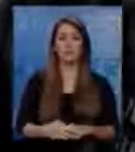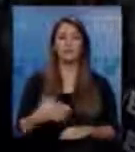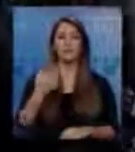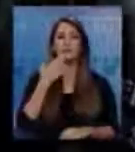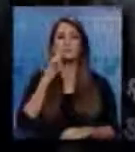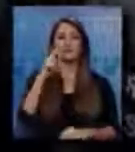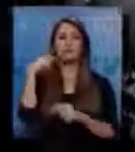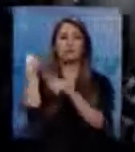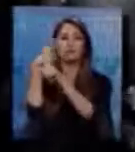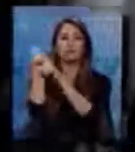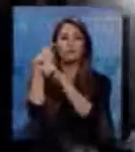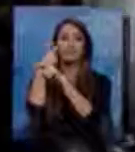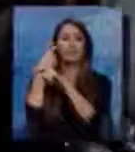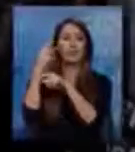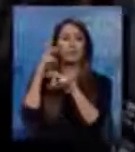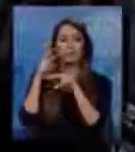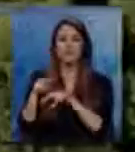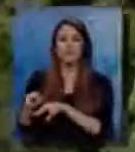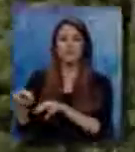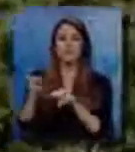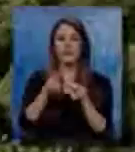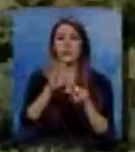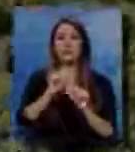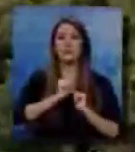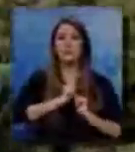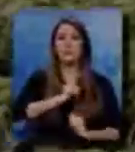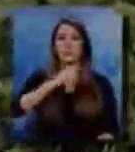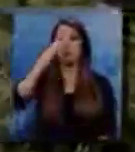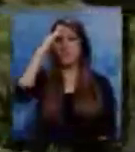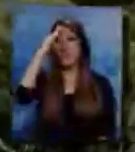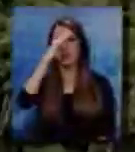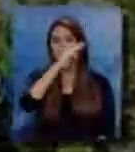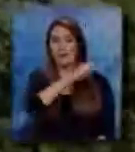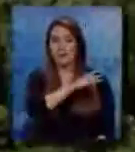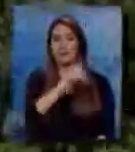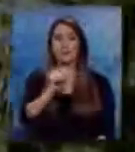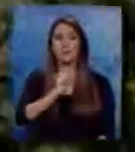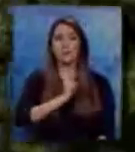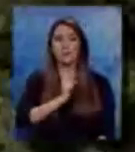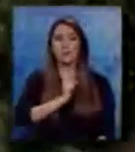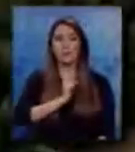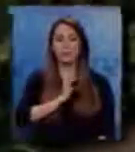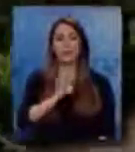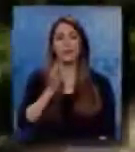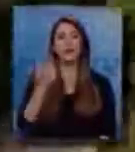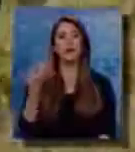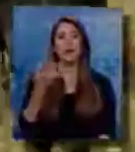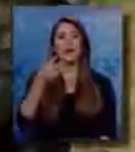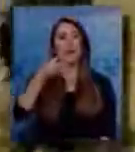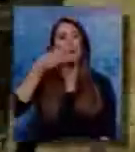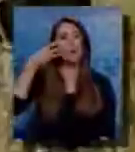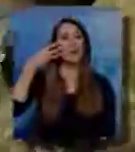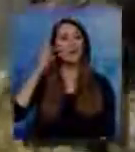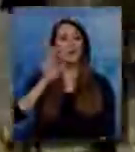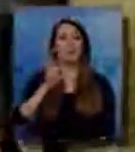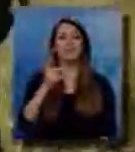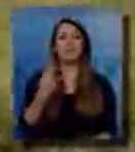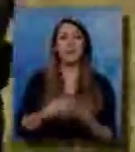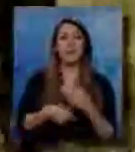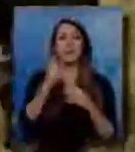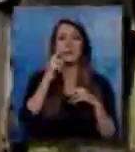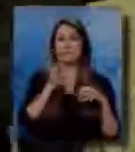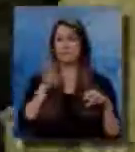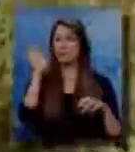operativo aerotransportado a bordo de un helicóptero del ejército, fuerzas de intervención de la Brigada de Selva Pastaza intervinieron una